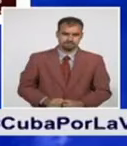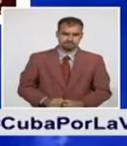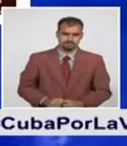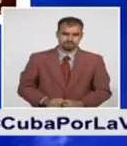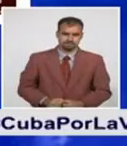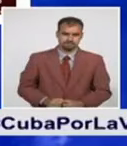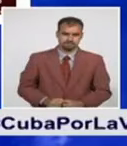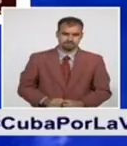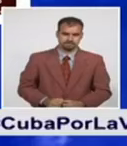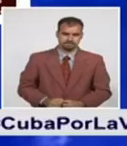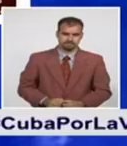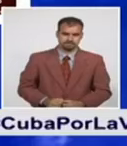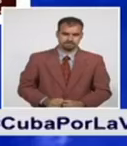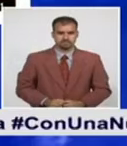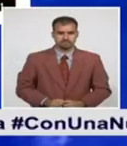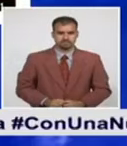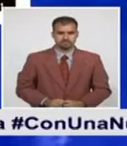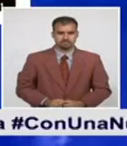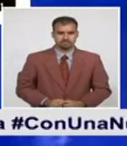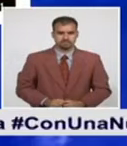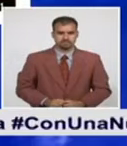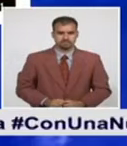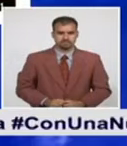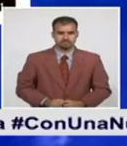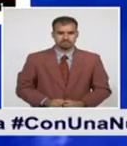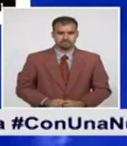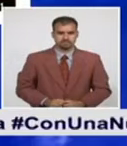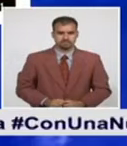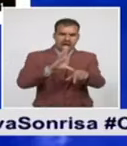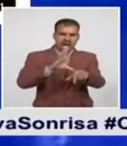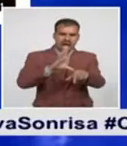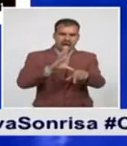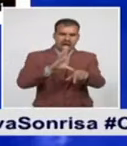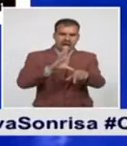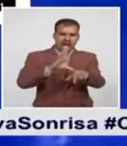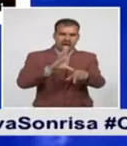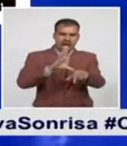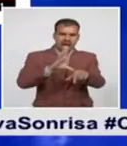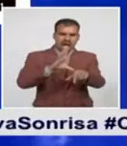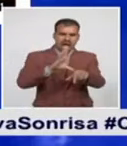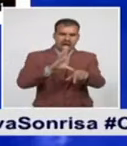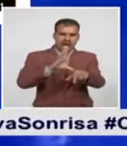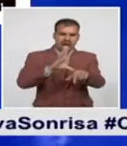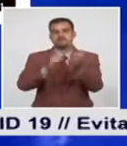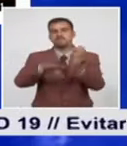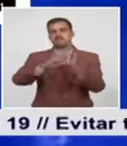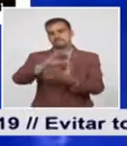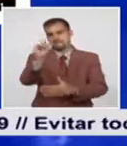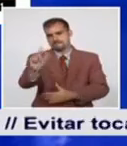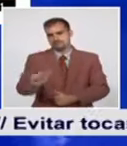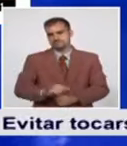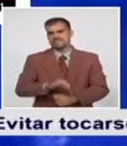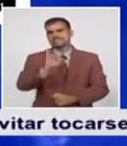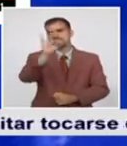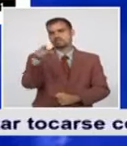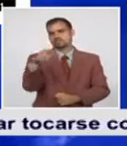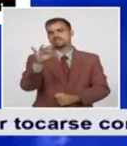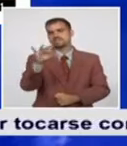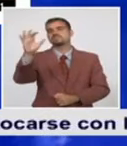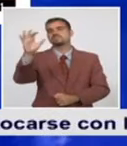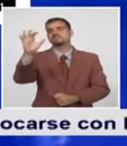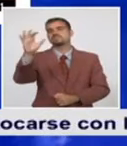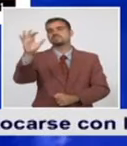de las muestras analizadas ayer en la provincia de Mayabeque, el 7,7% de todas las